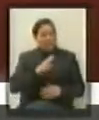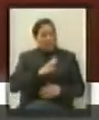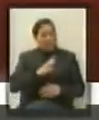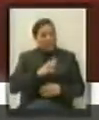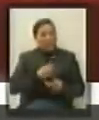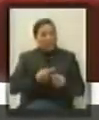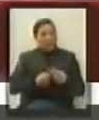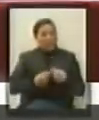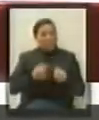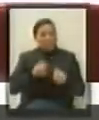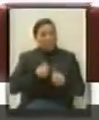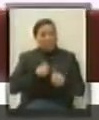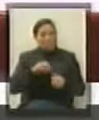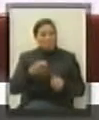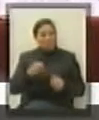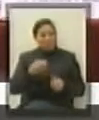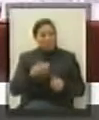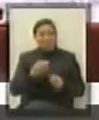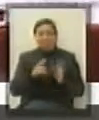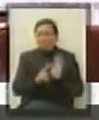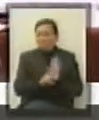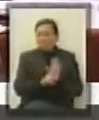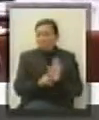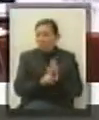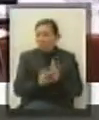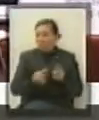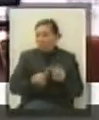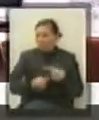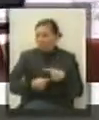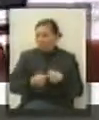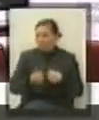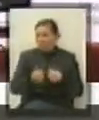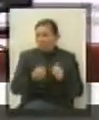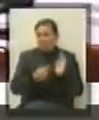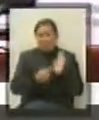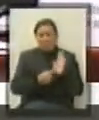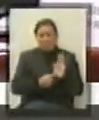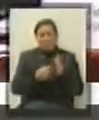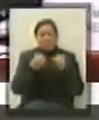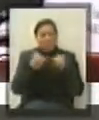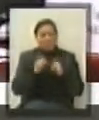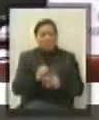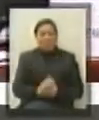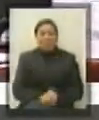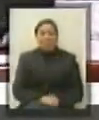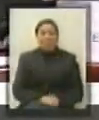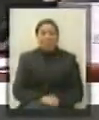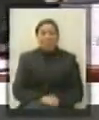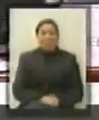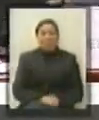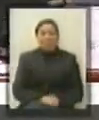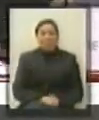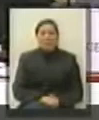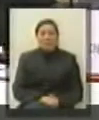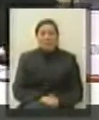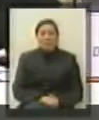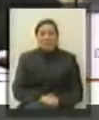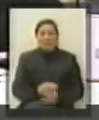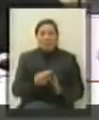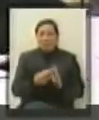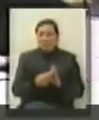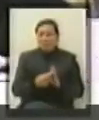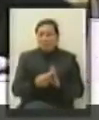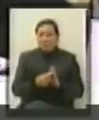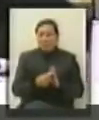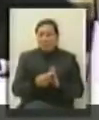haber accedido a mi solicitud voluntaria de concurrir a presentar un informe. La representación